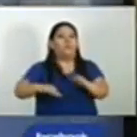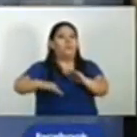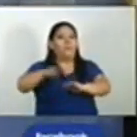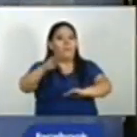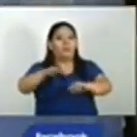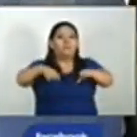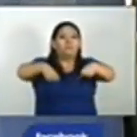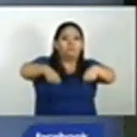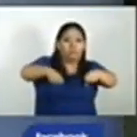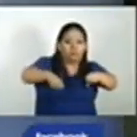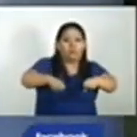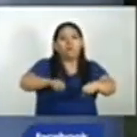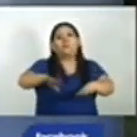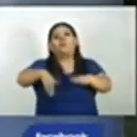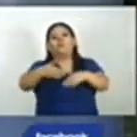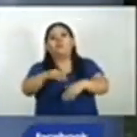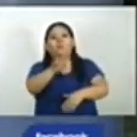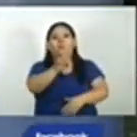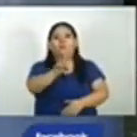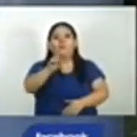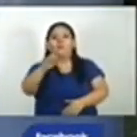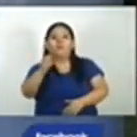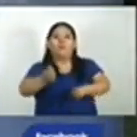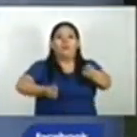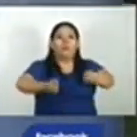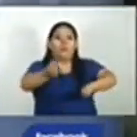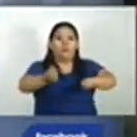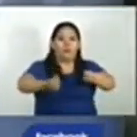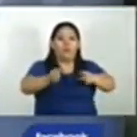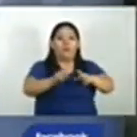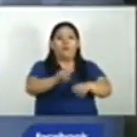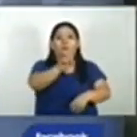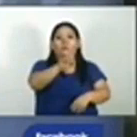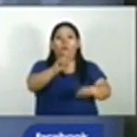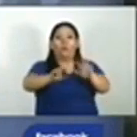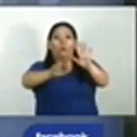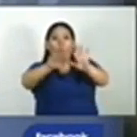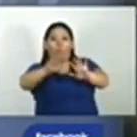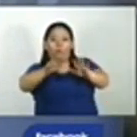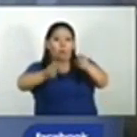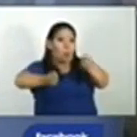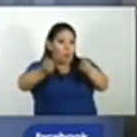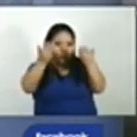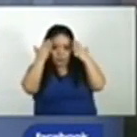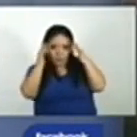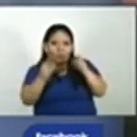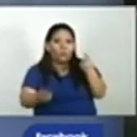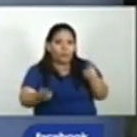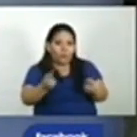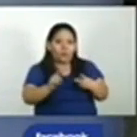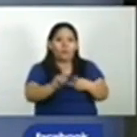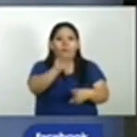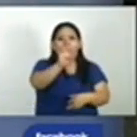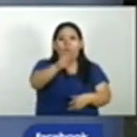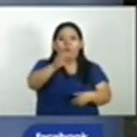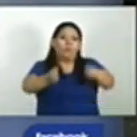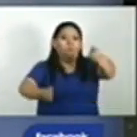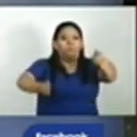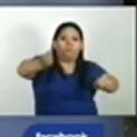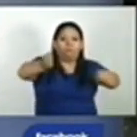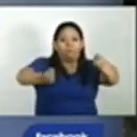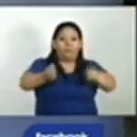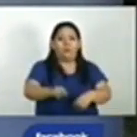las motocicletas, seguido por 110 automóviles, también 108 vehículos no identificados, además de 40 camiones,